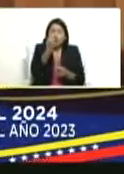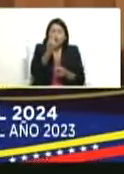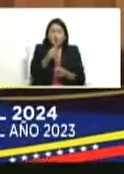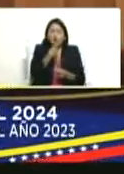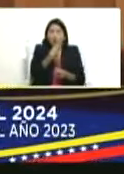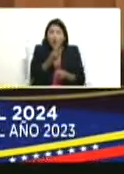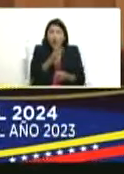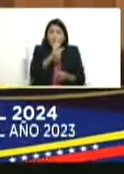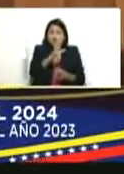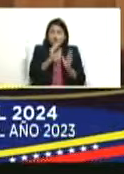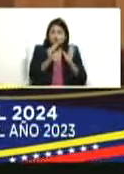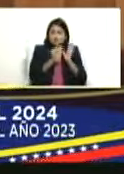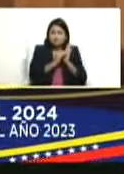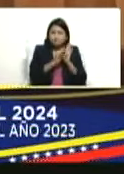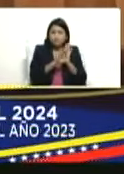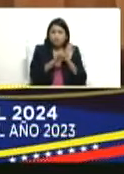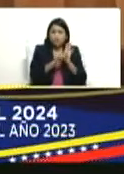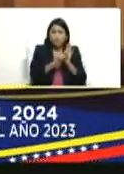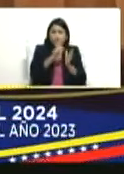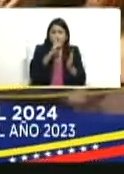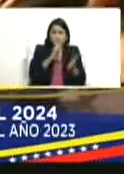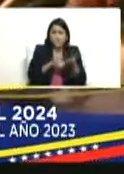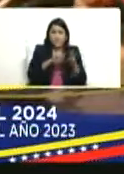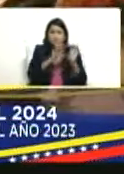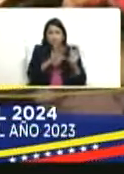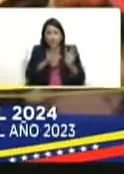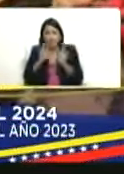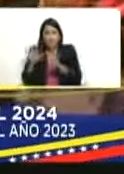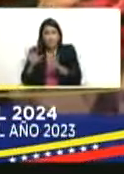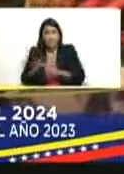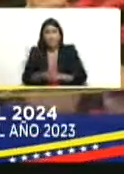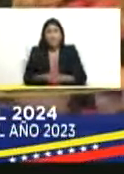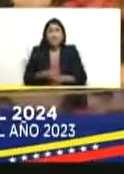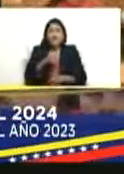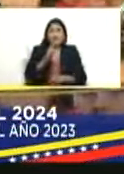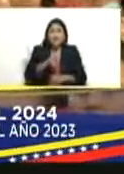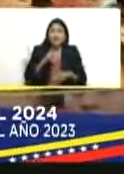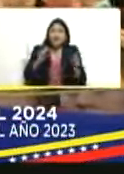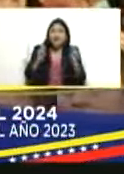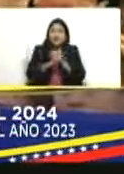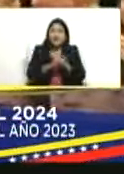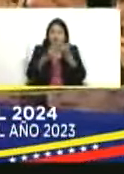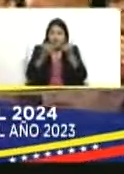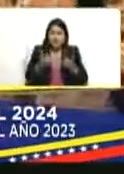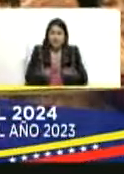la Constitución de 1999. Llegó la hora, hay que hacerlo.